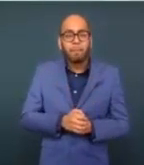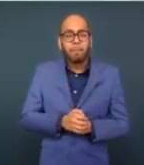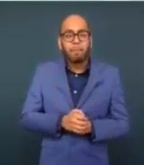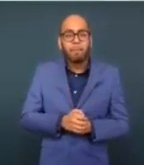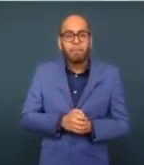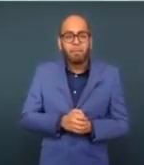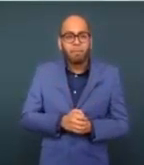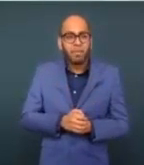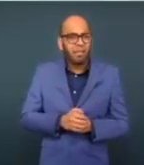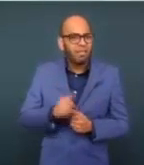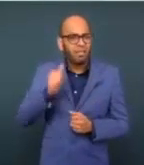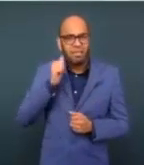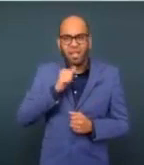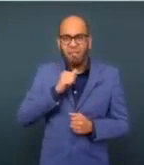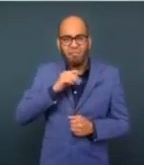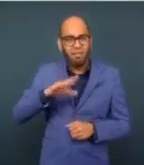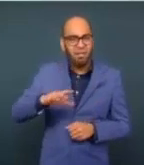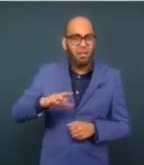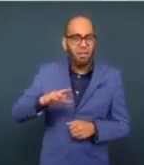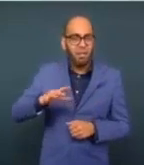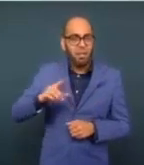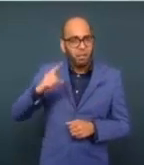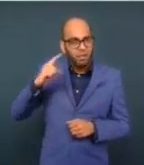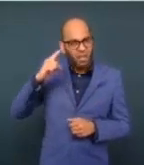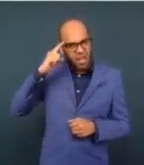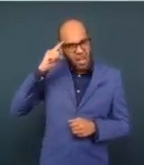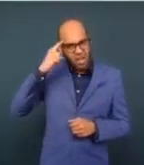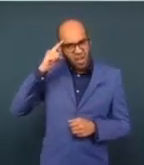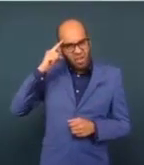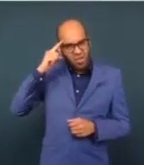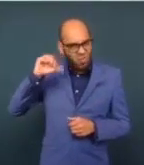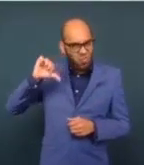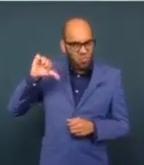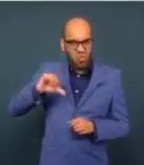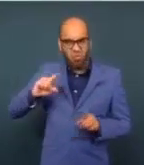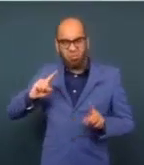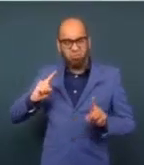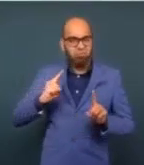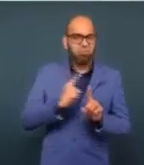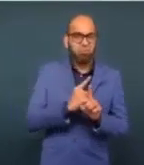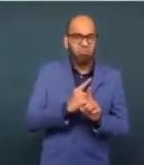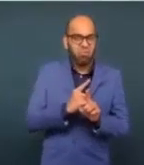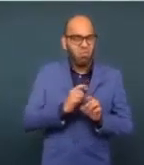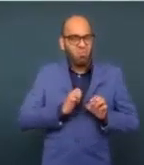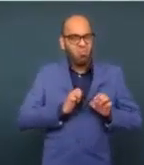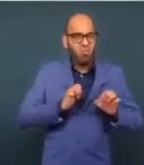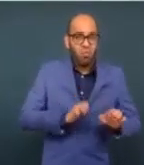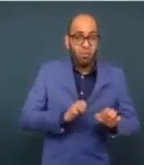frenética, descompuesta, de odio.